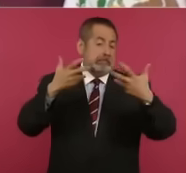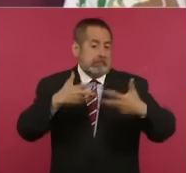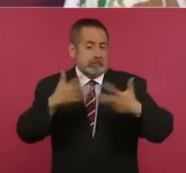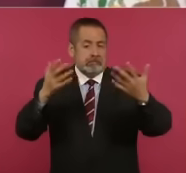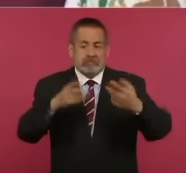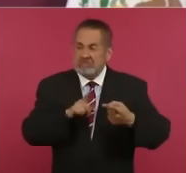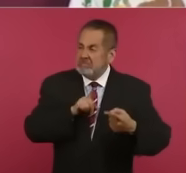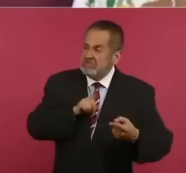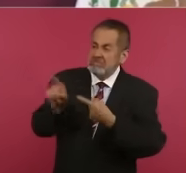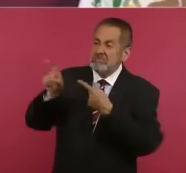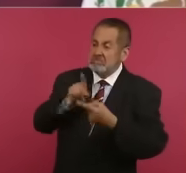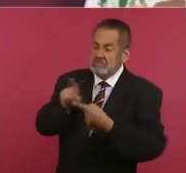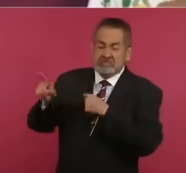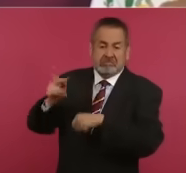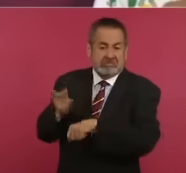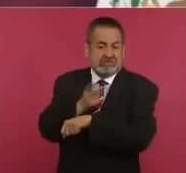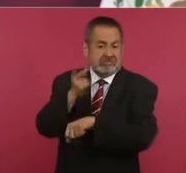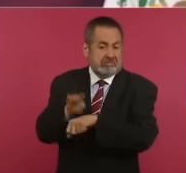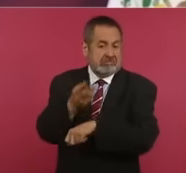Insultan.